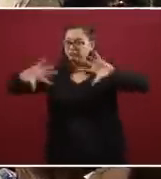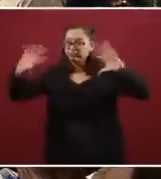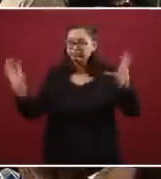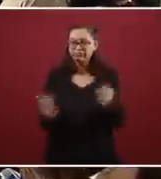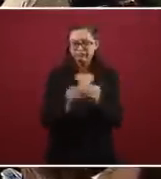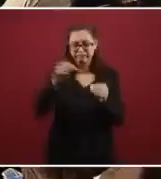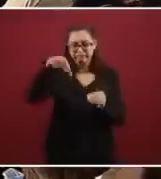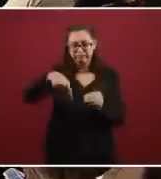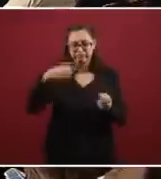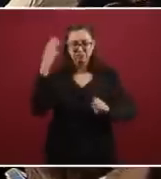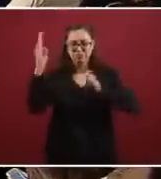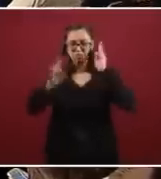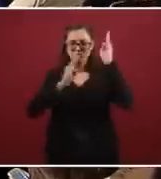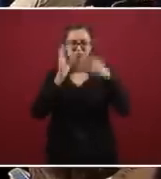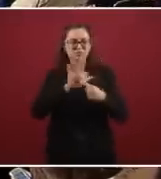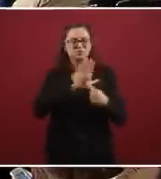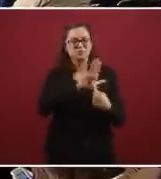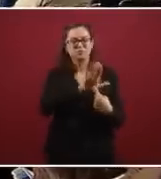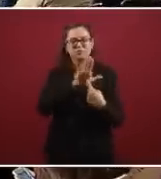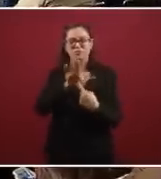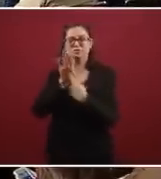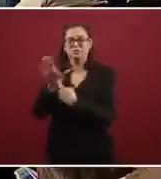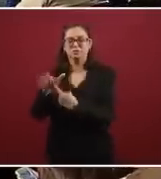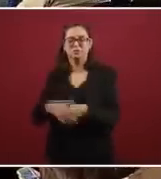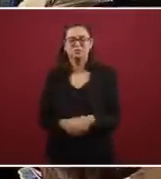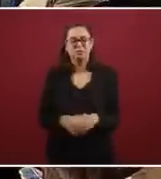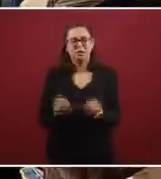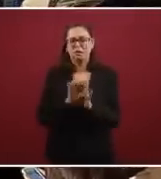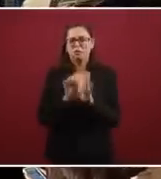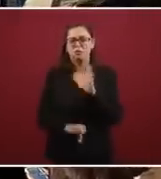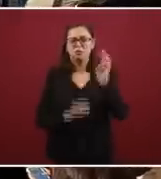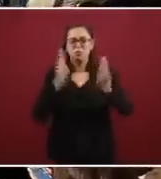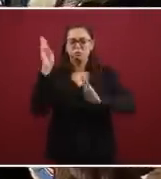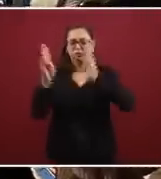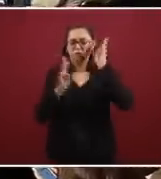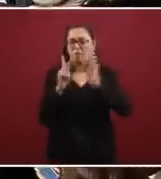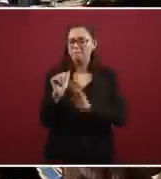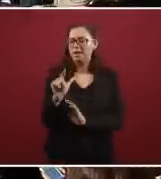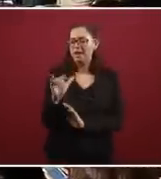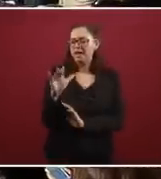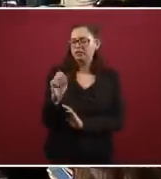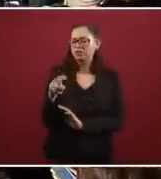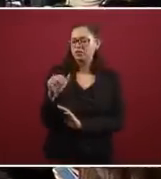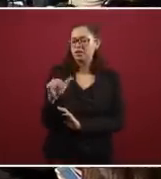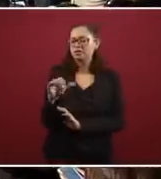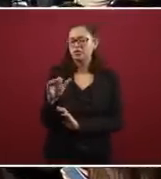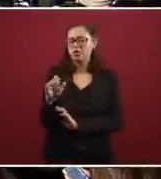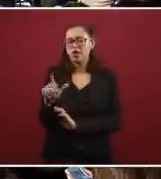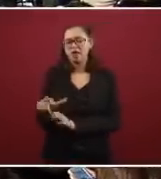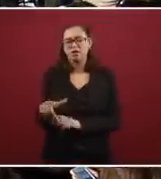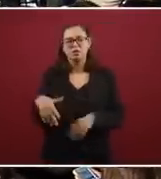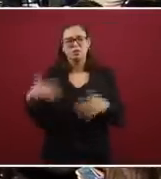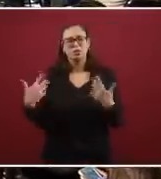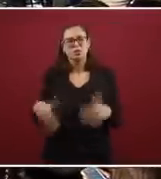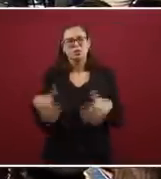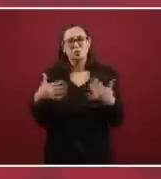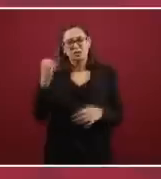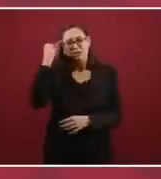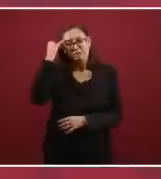el Museo del Palacio Nacional, imagínense las cosas que han sucedido aquí